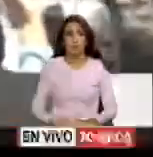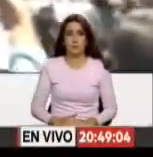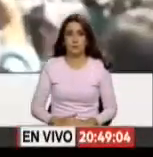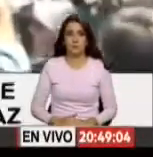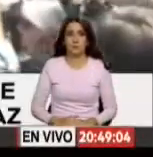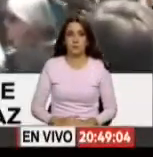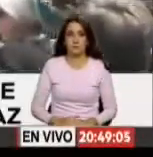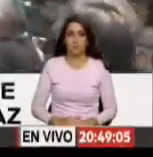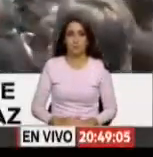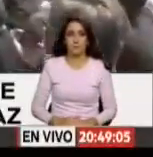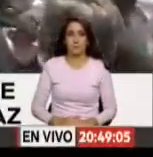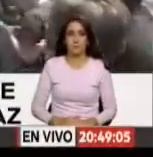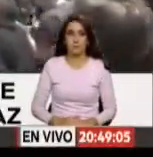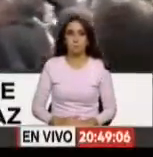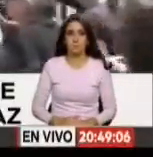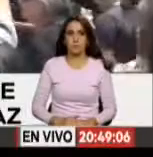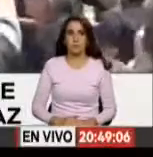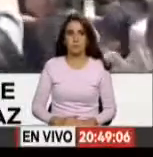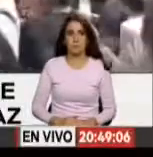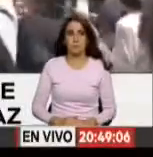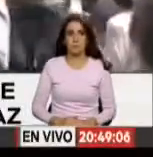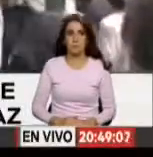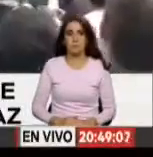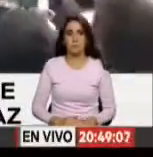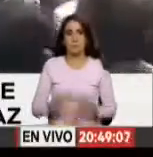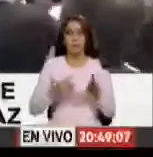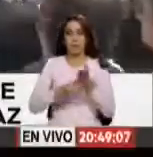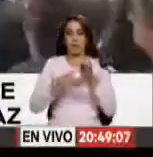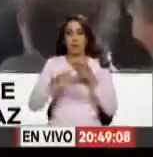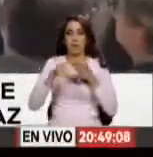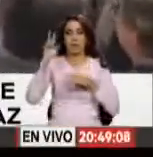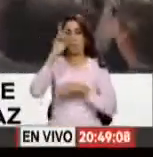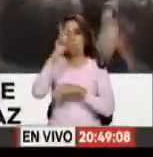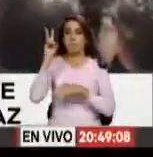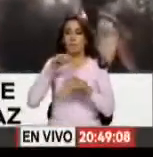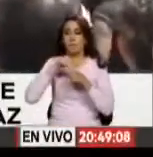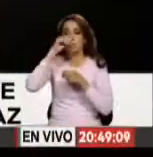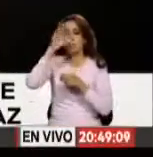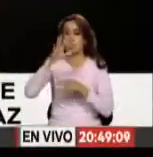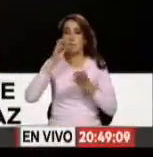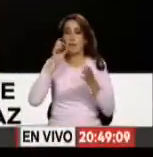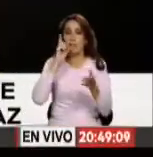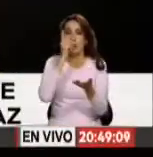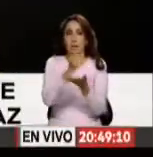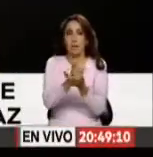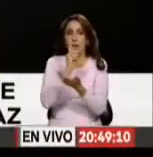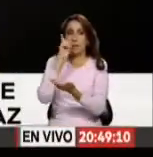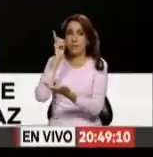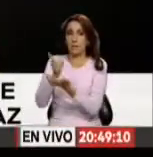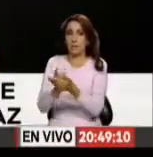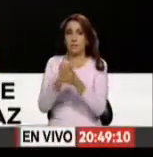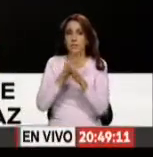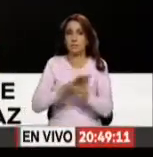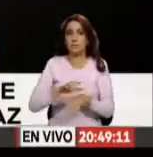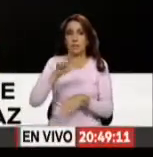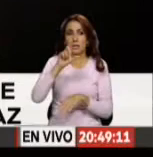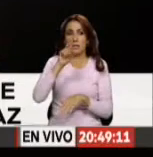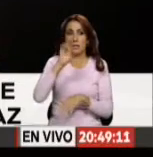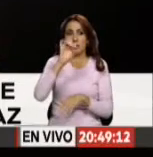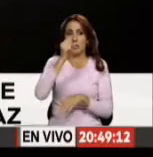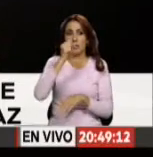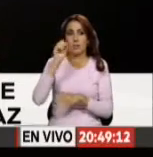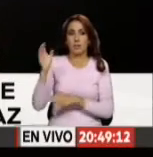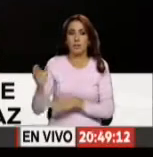Un grupo de periodistas se concentraron en los exteriores del Ministerio Público de Venezuela para exigir que se dé a conocer el paradero de Luis Carlos Díaz,